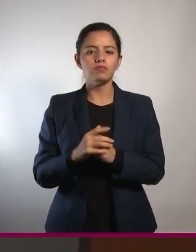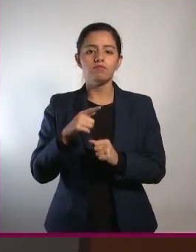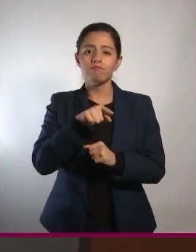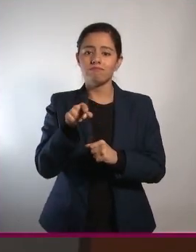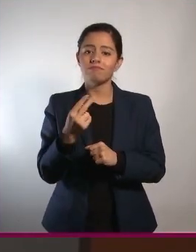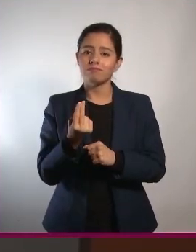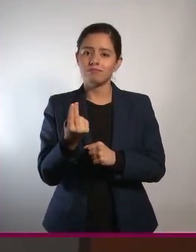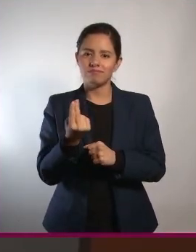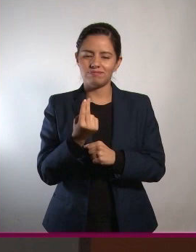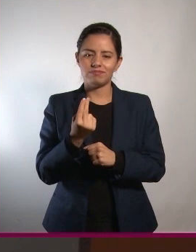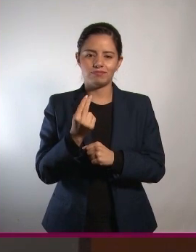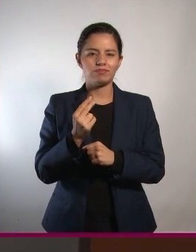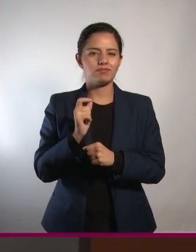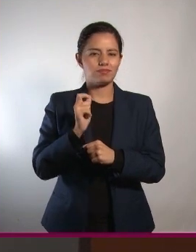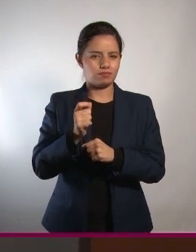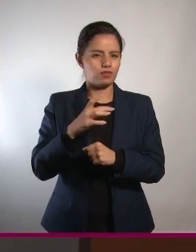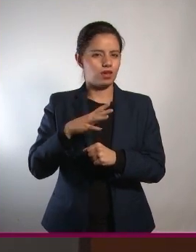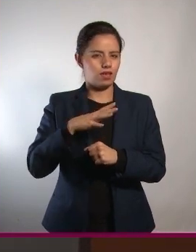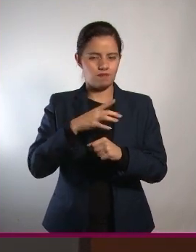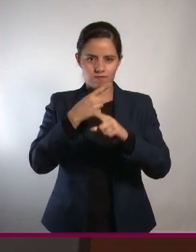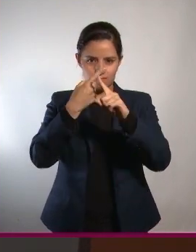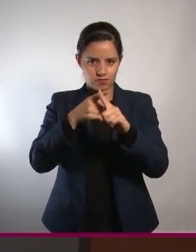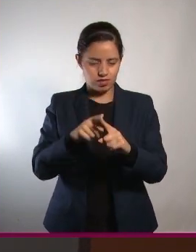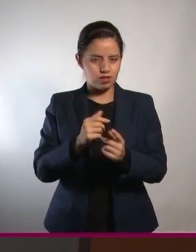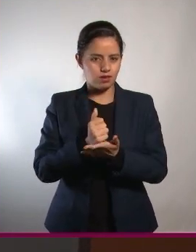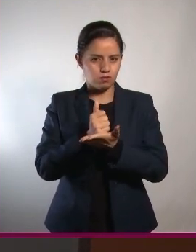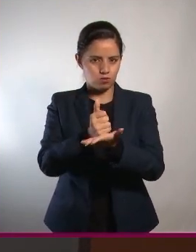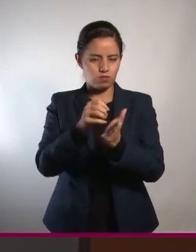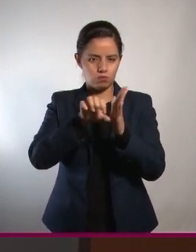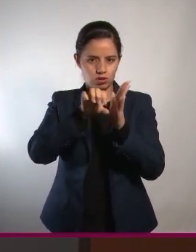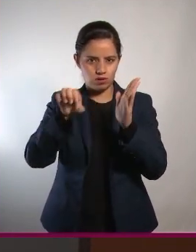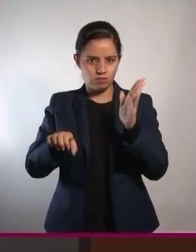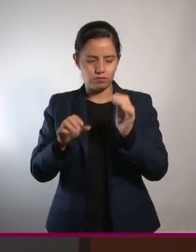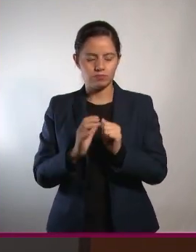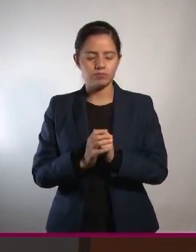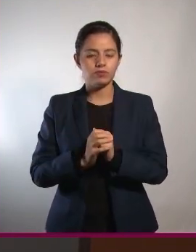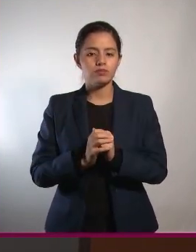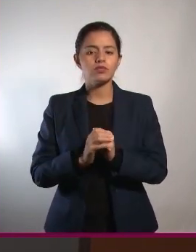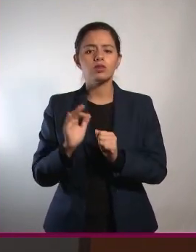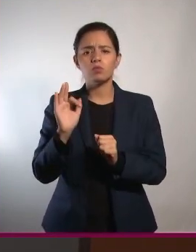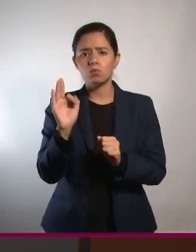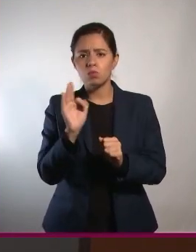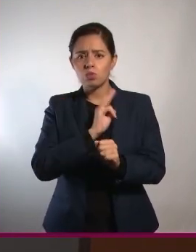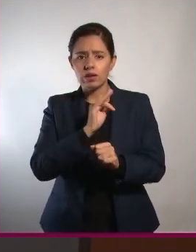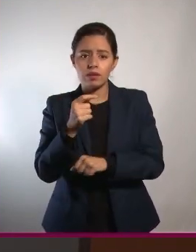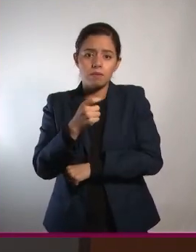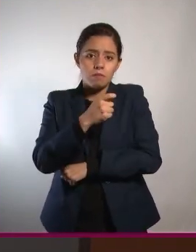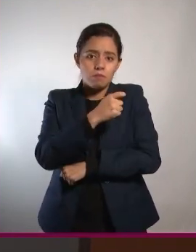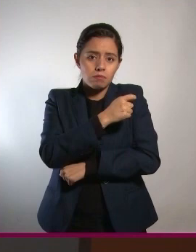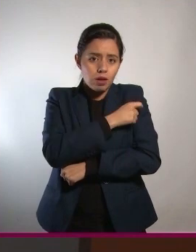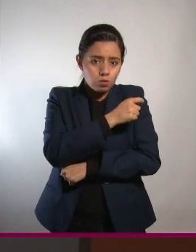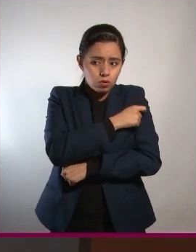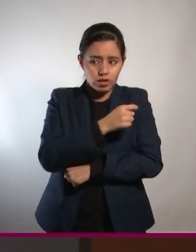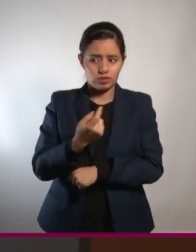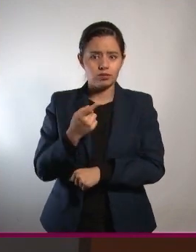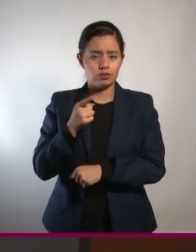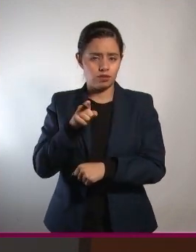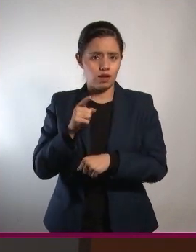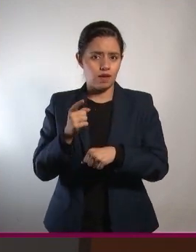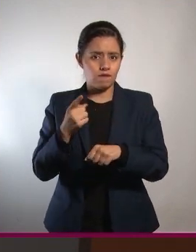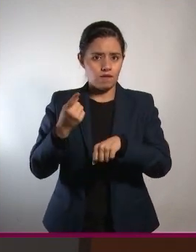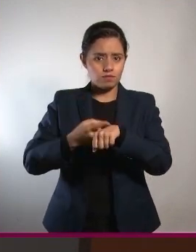diversas herramientas a nuestro alcance. Por ejemplo, podemos aplicarnos las vacunas contra estas enfermedades